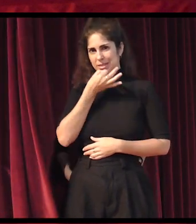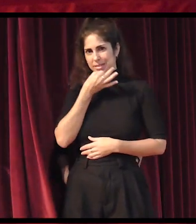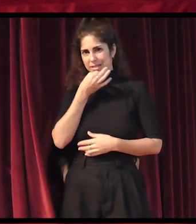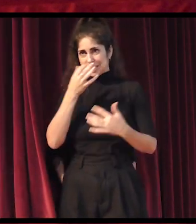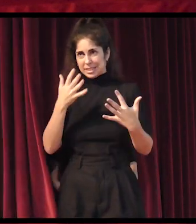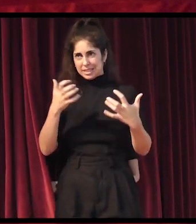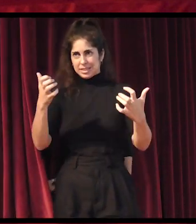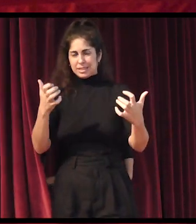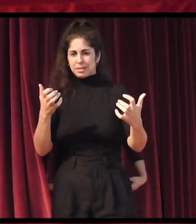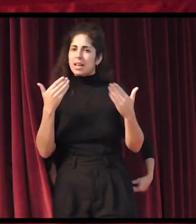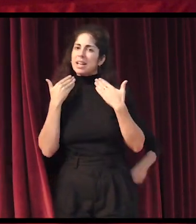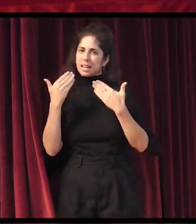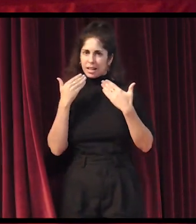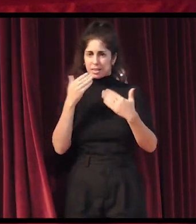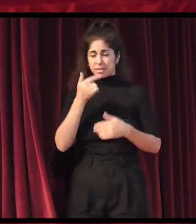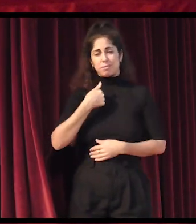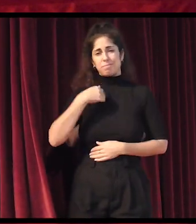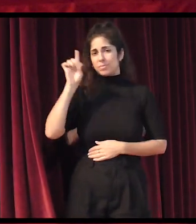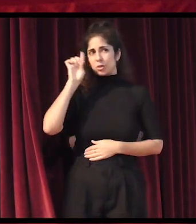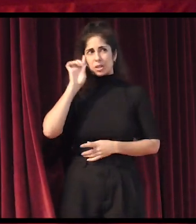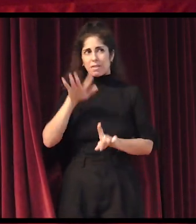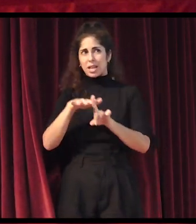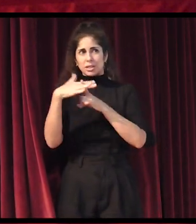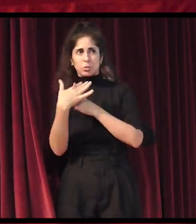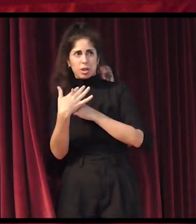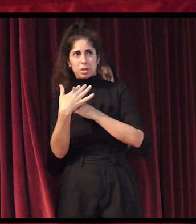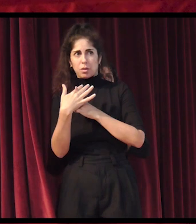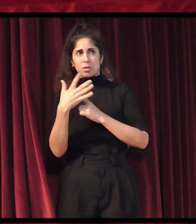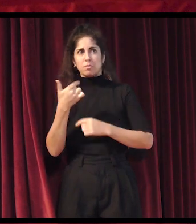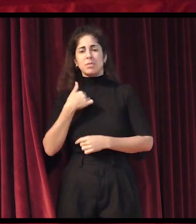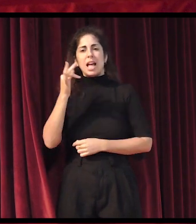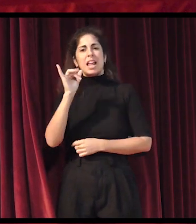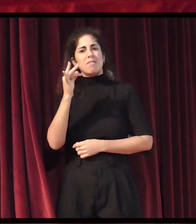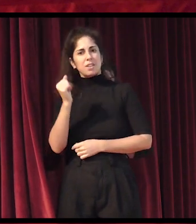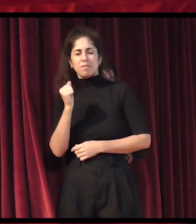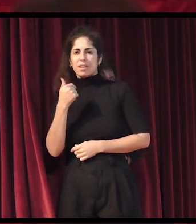conocía y no es que a la FIFA le tenga especial cariño desde hace tiempo,